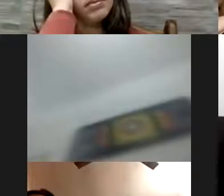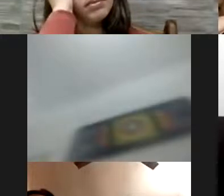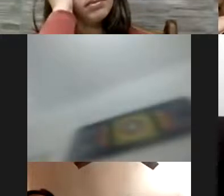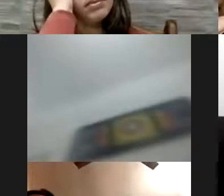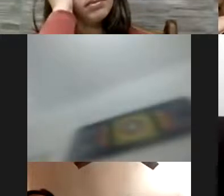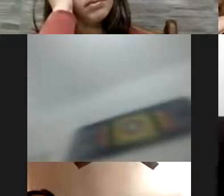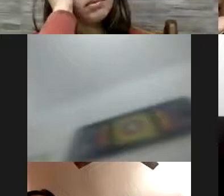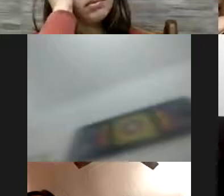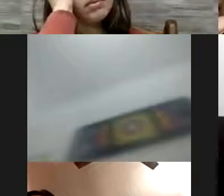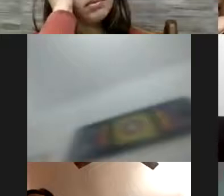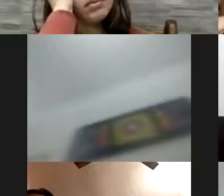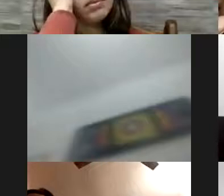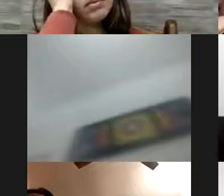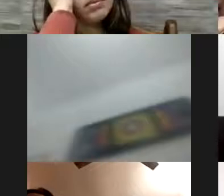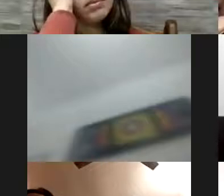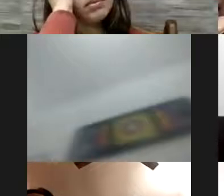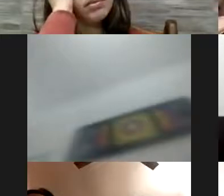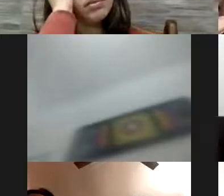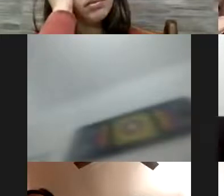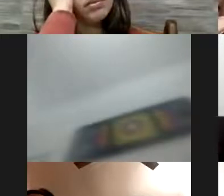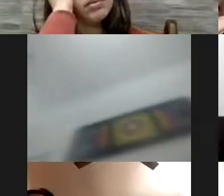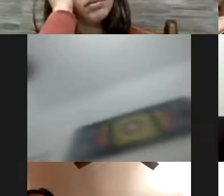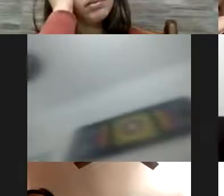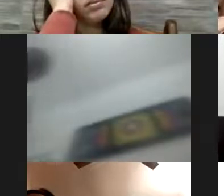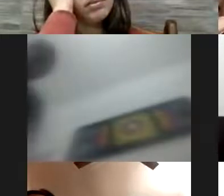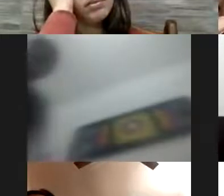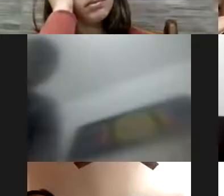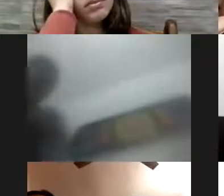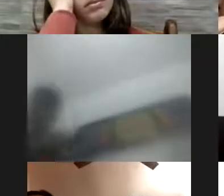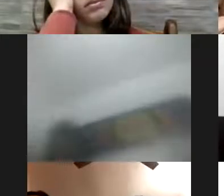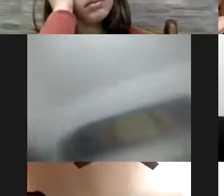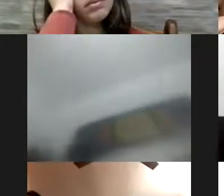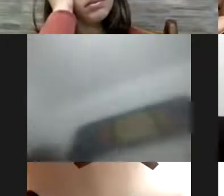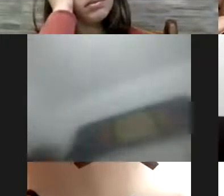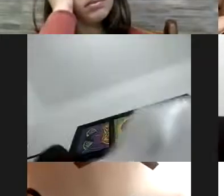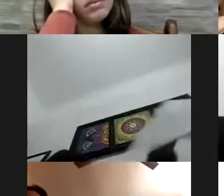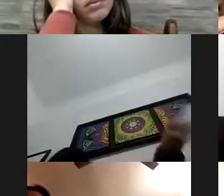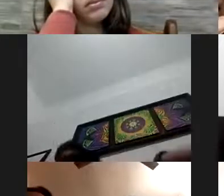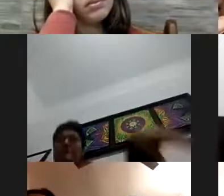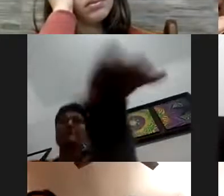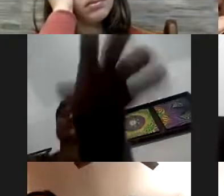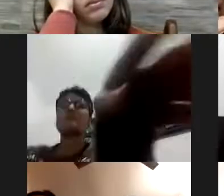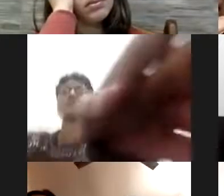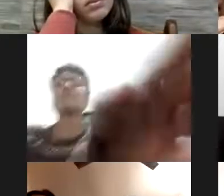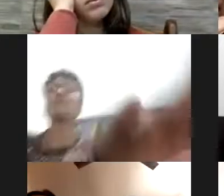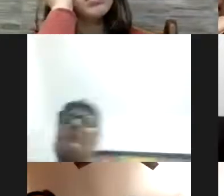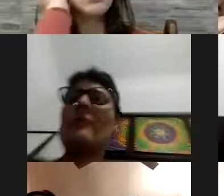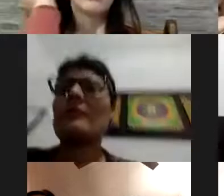interesante era el intercambio. Muchas gracias, de Paysandú. ¿Alguna pregunta que quieran